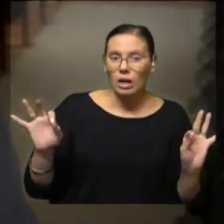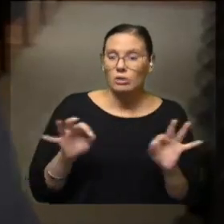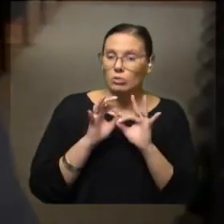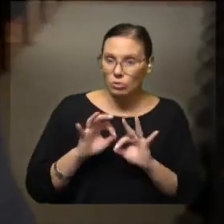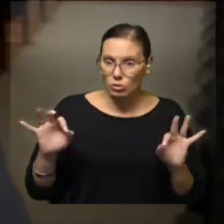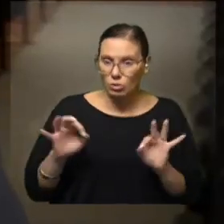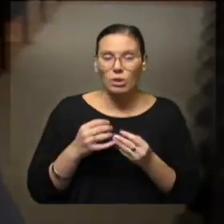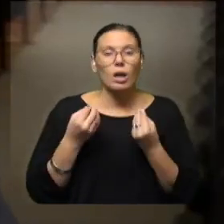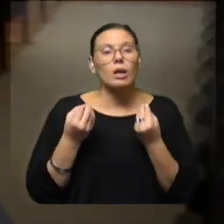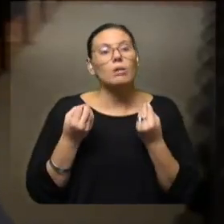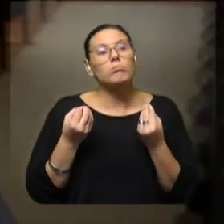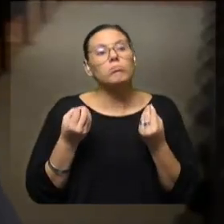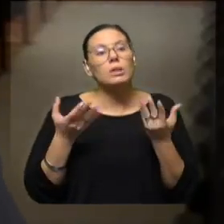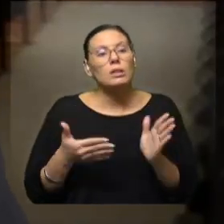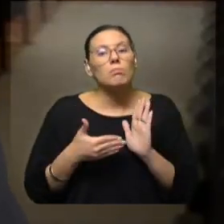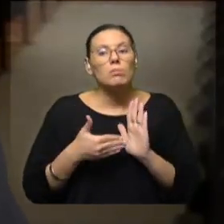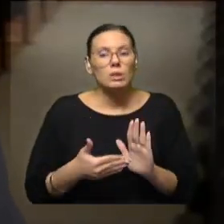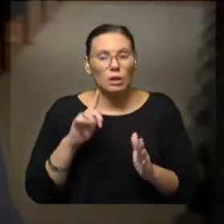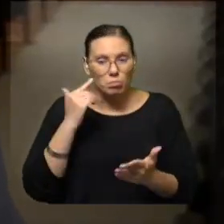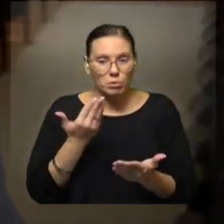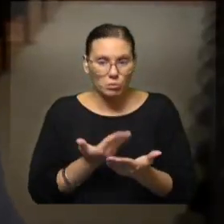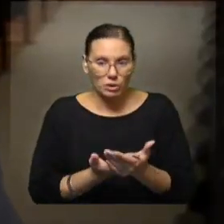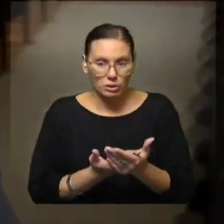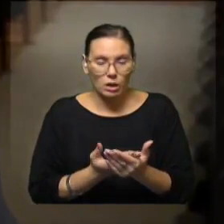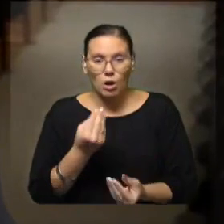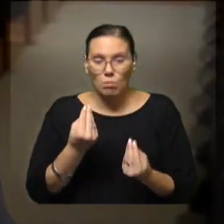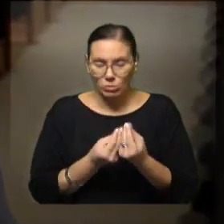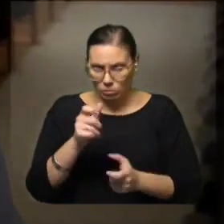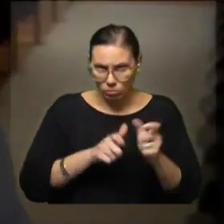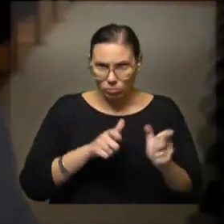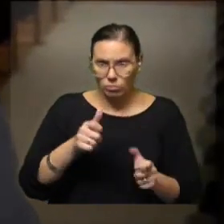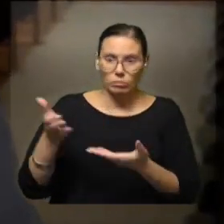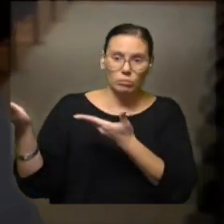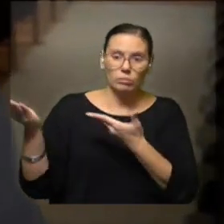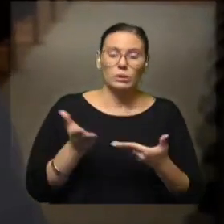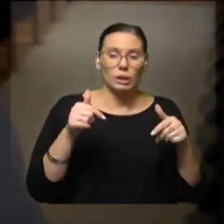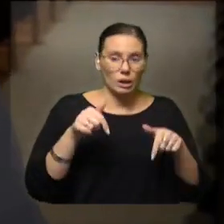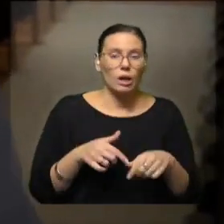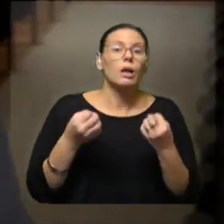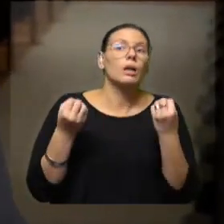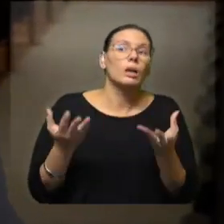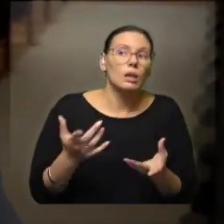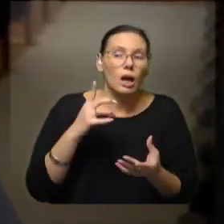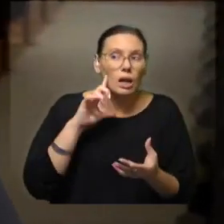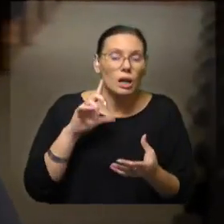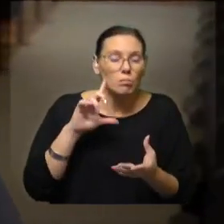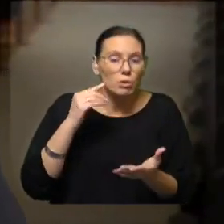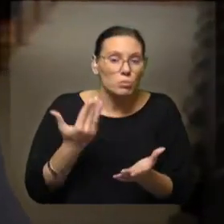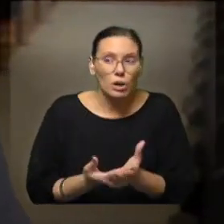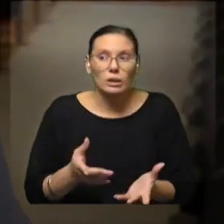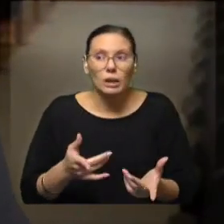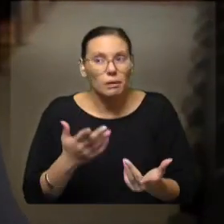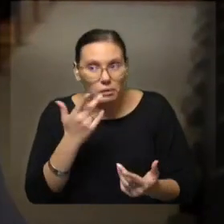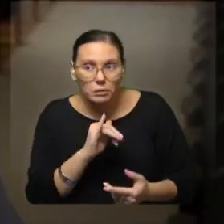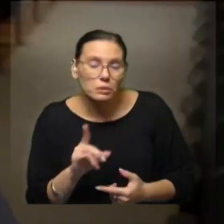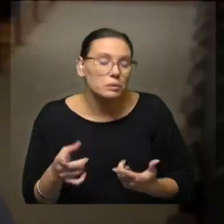fue presentarle esta propuesta? Vas a tener varias personas invitadas en tu show. ¿Cómo recibieron la propuesta y cómo se están preparando para